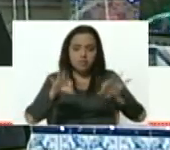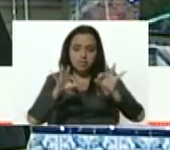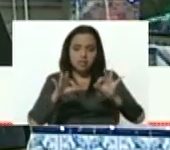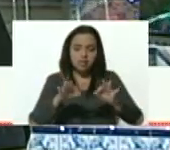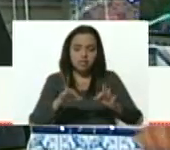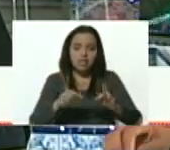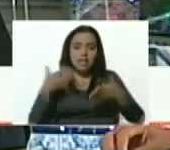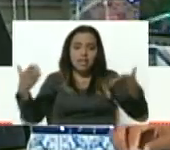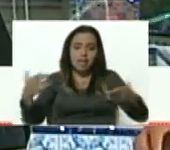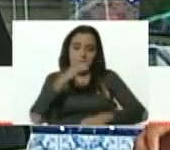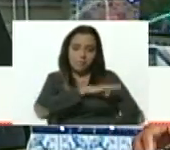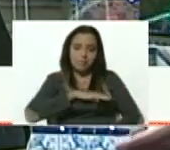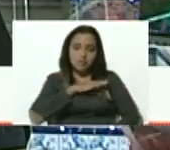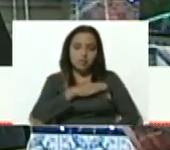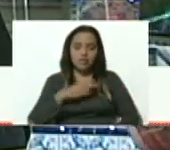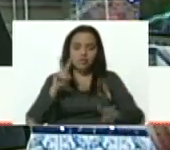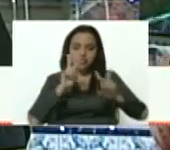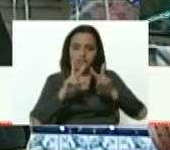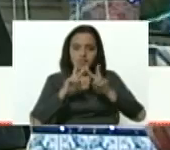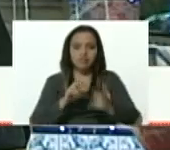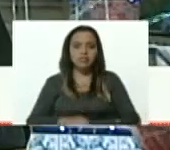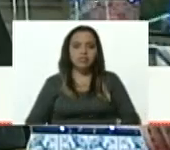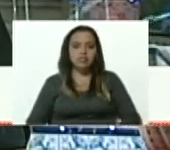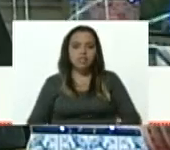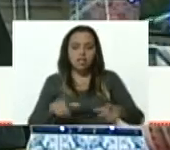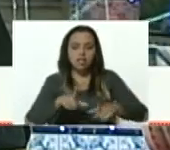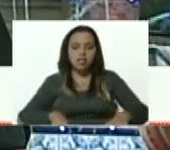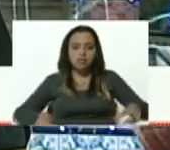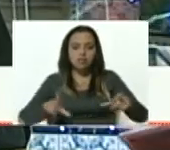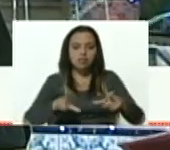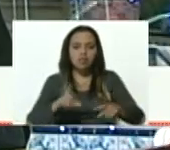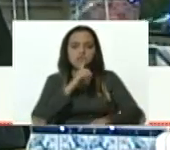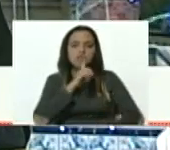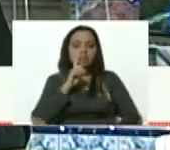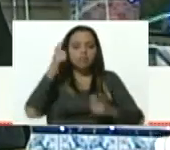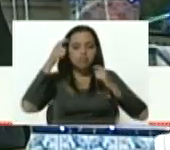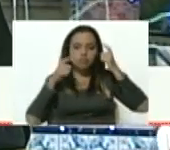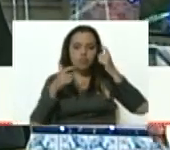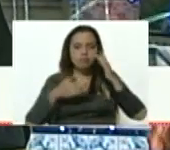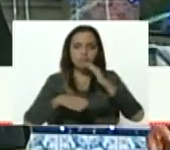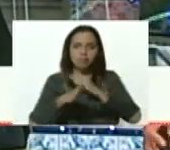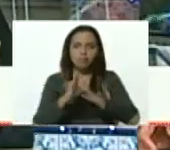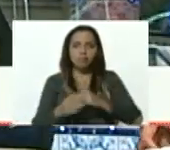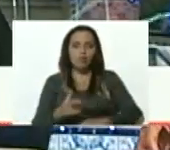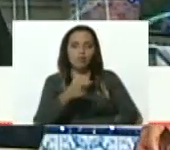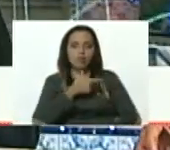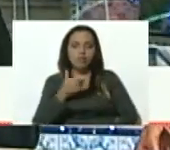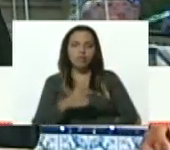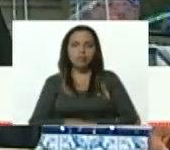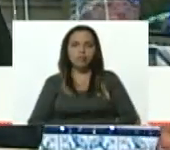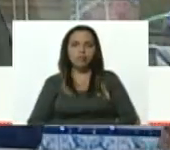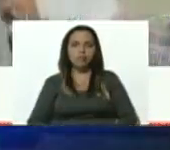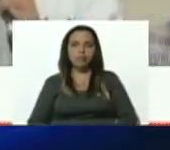Gran Misión Vivienda Venezuela, en el urbanismo Hugo Chávez. Adelante, gobernador José Vázquez.